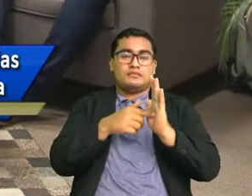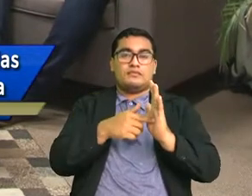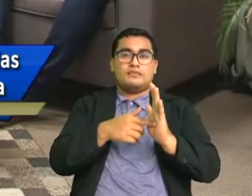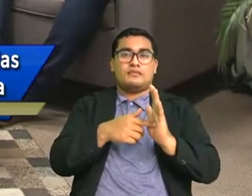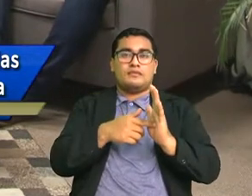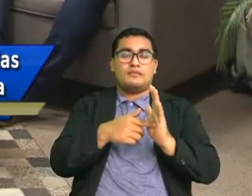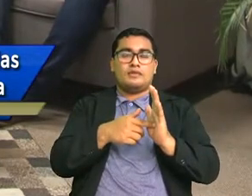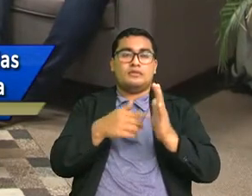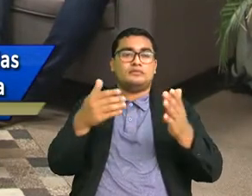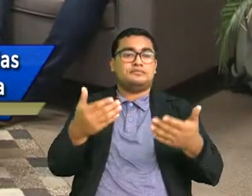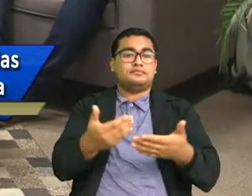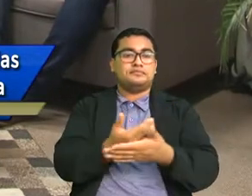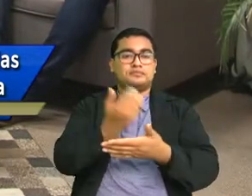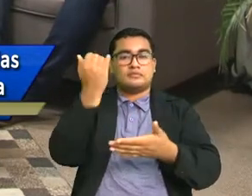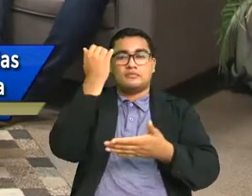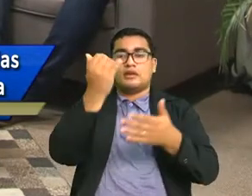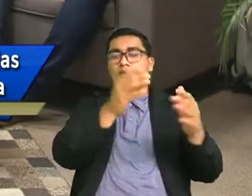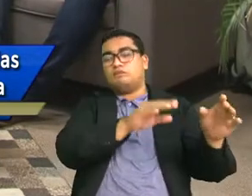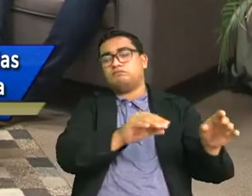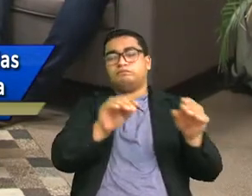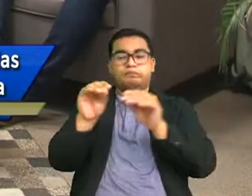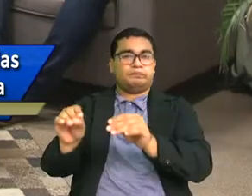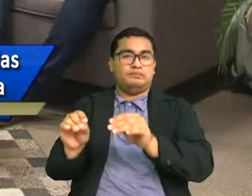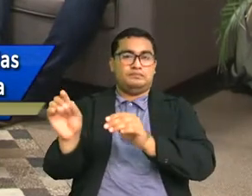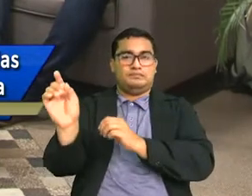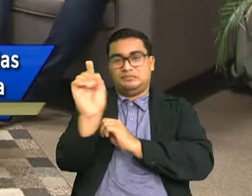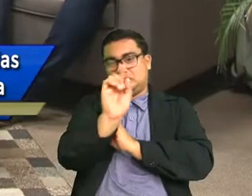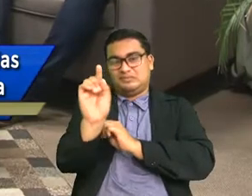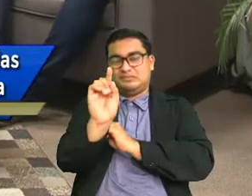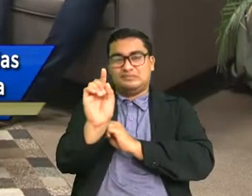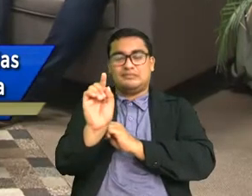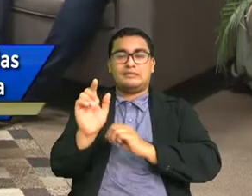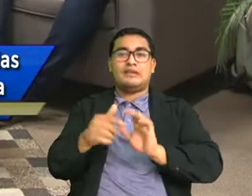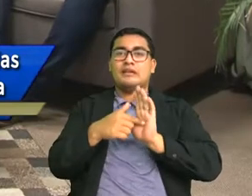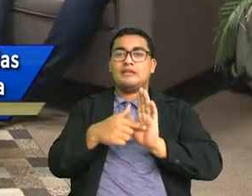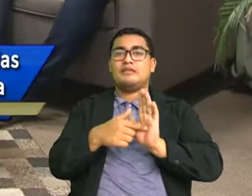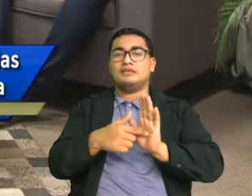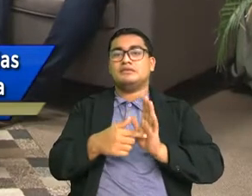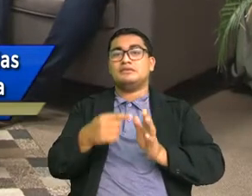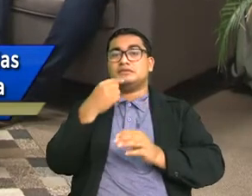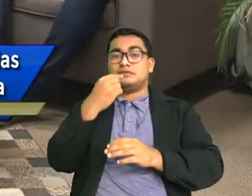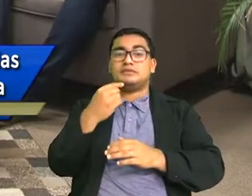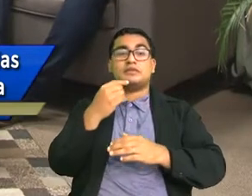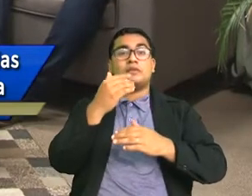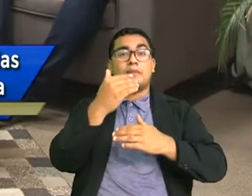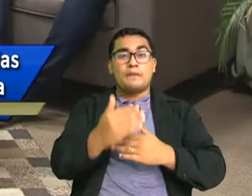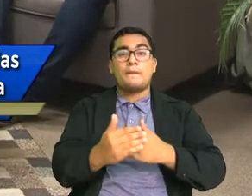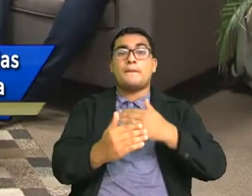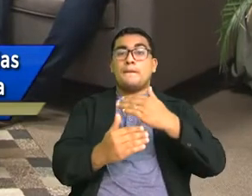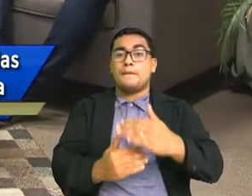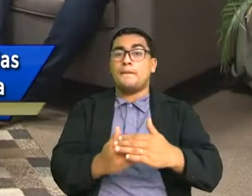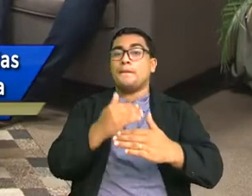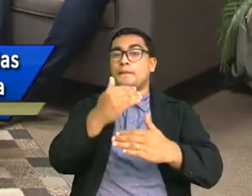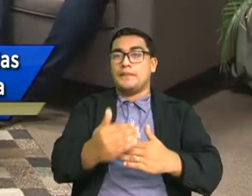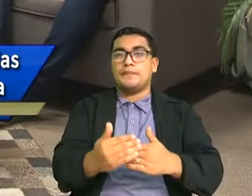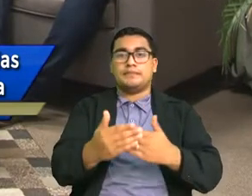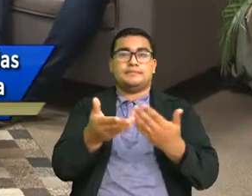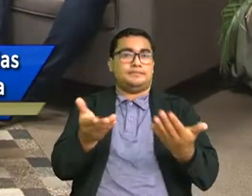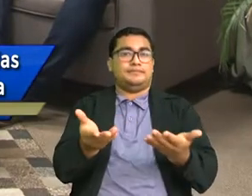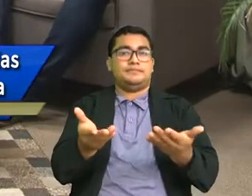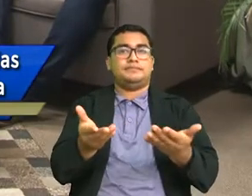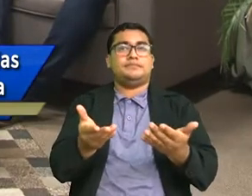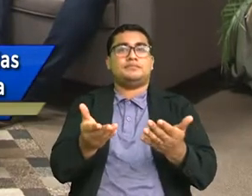transferir pasar algo no necesariamente decir esto es un proceso bien sistémico